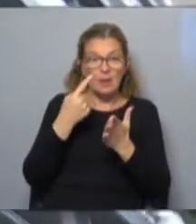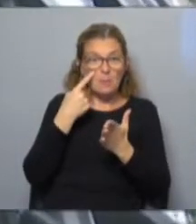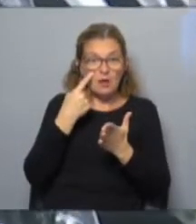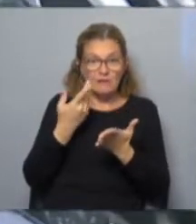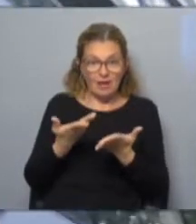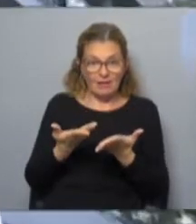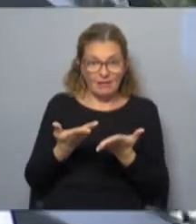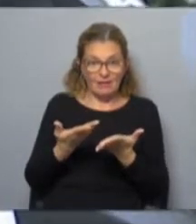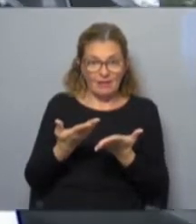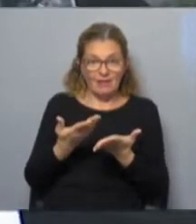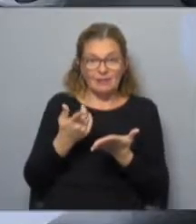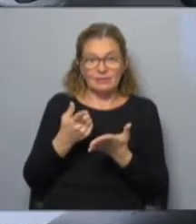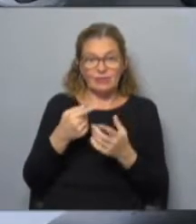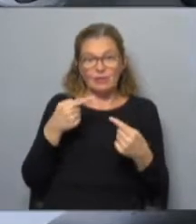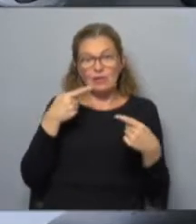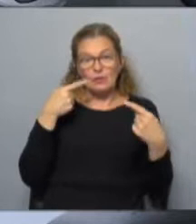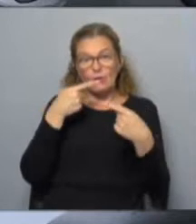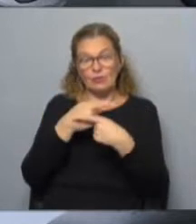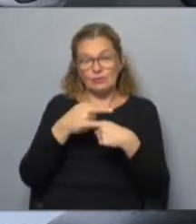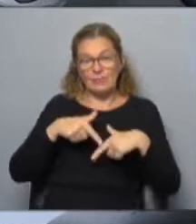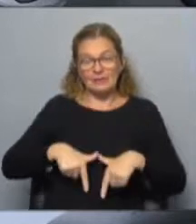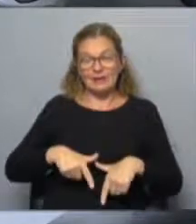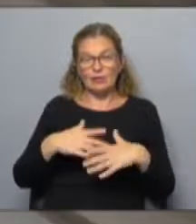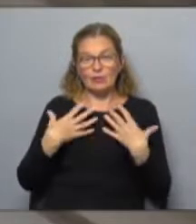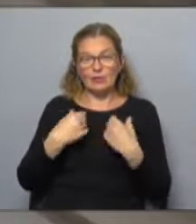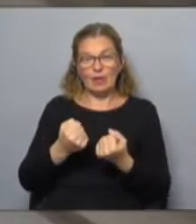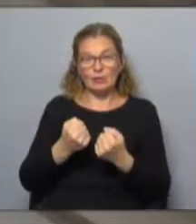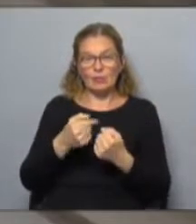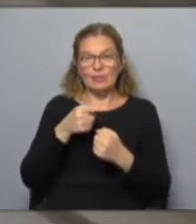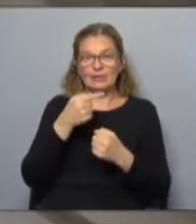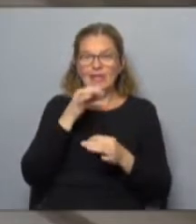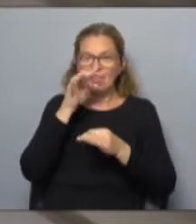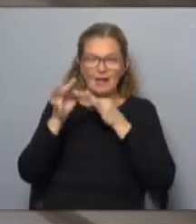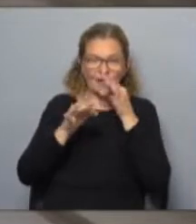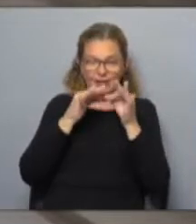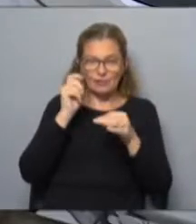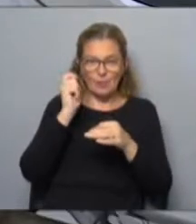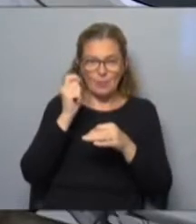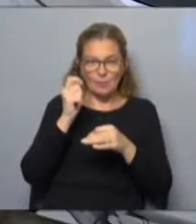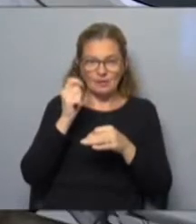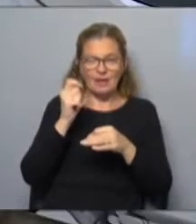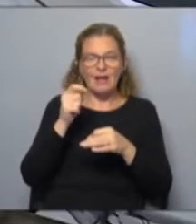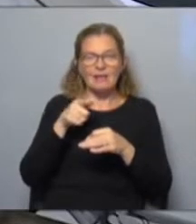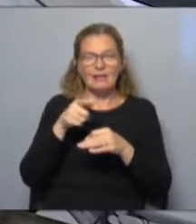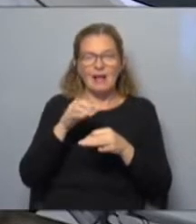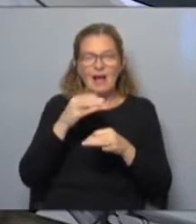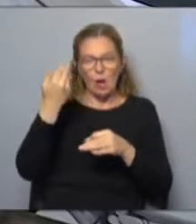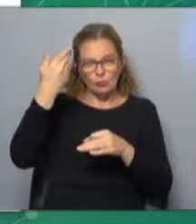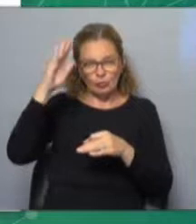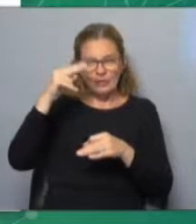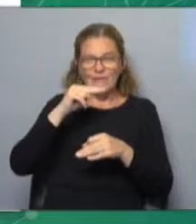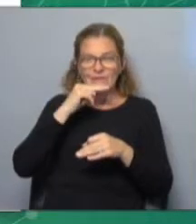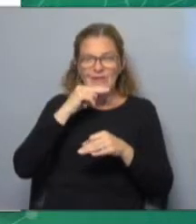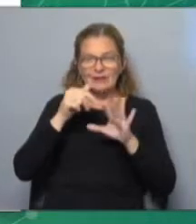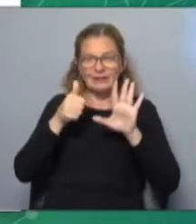Pereira inició entonces una demanda contra el Ministerio de Salud en virtud del perjuicio generado por las declaraciones públicas de las autoridades. Finalmente, el pasado viernes